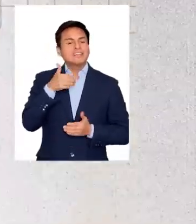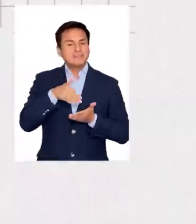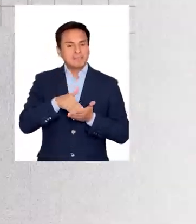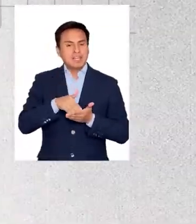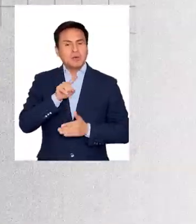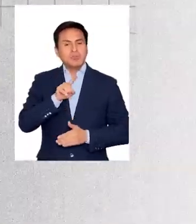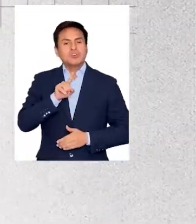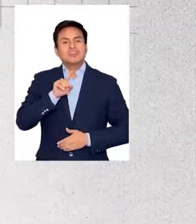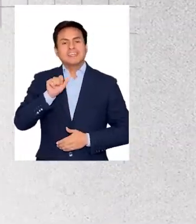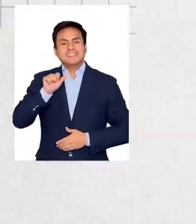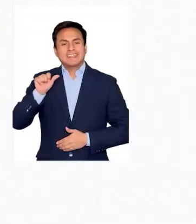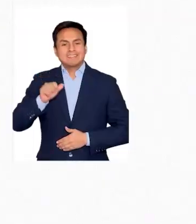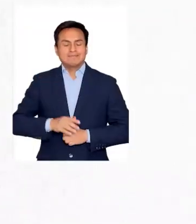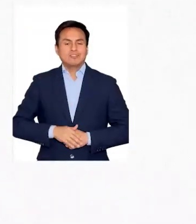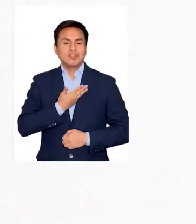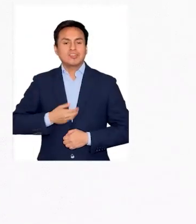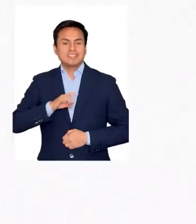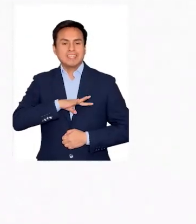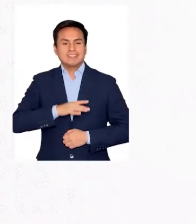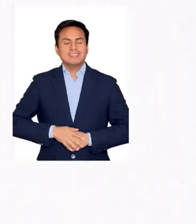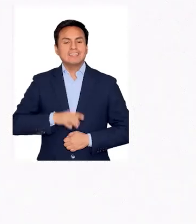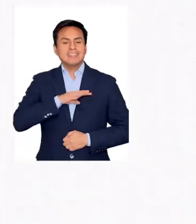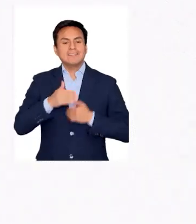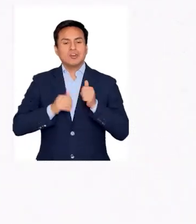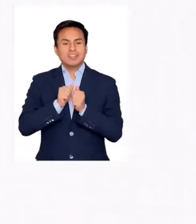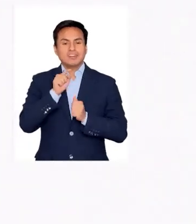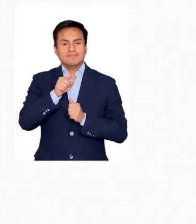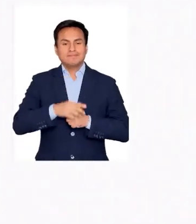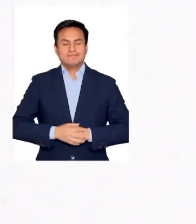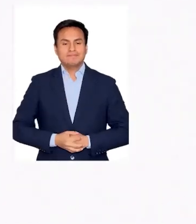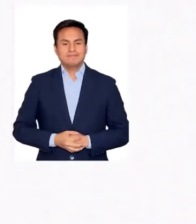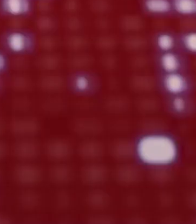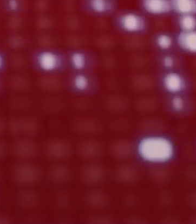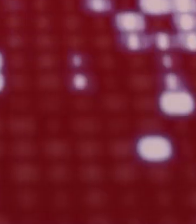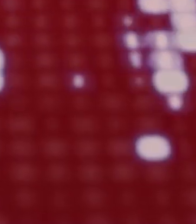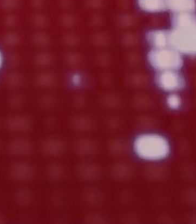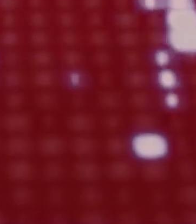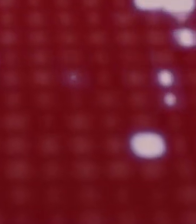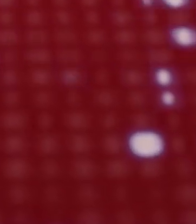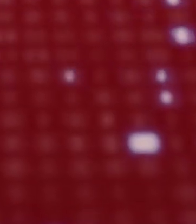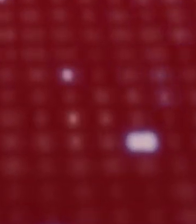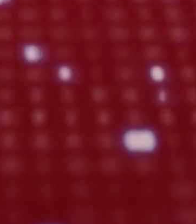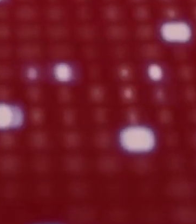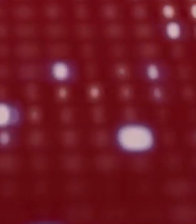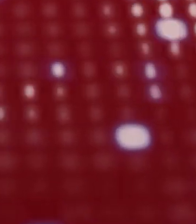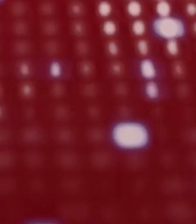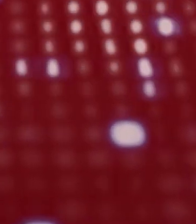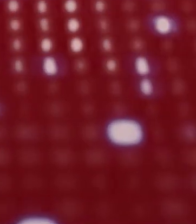6000 166. Gobierno de Chile. Chile avanza contigo.